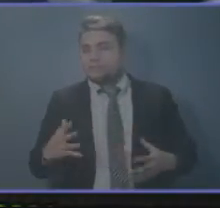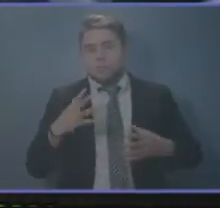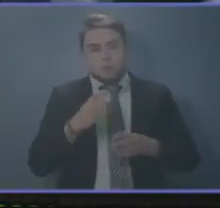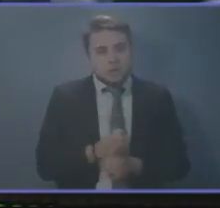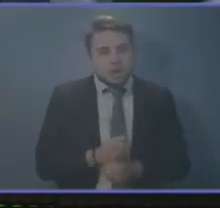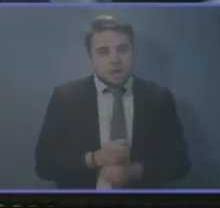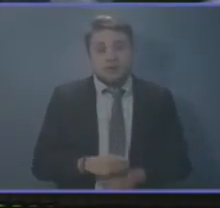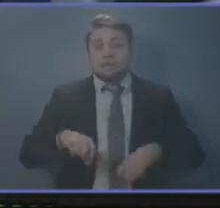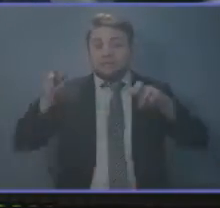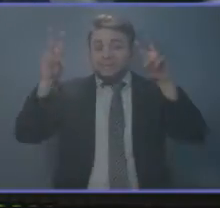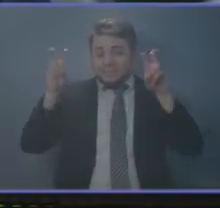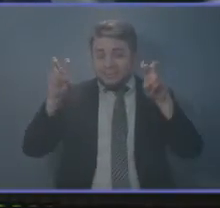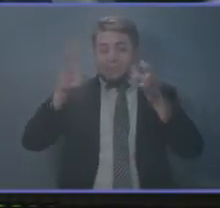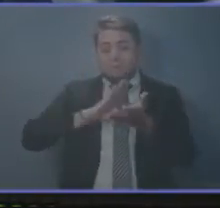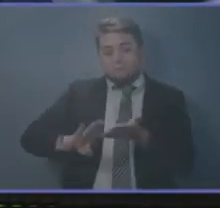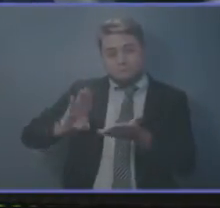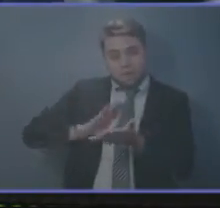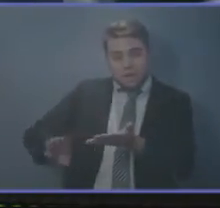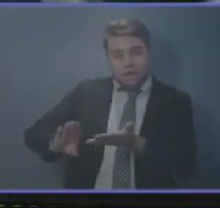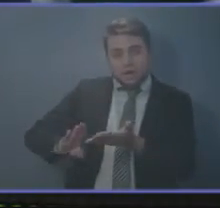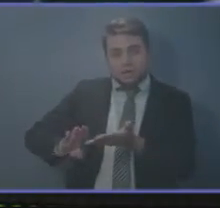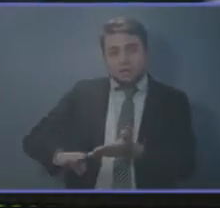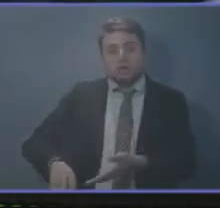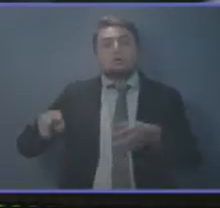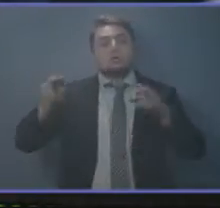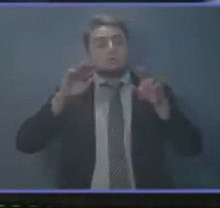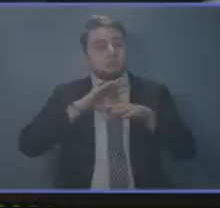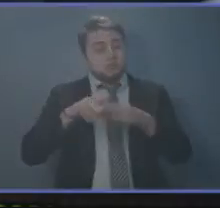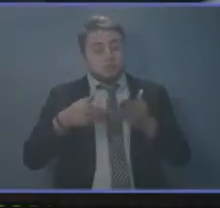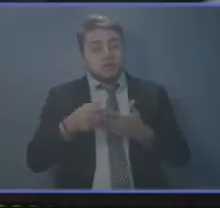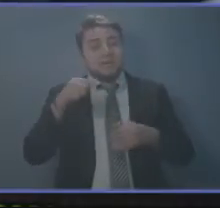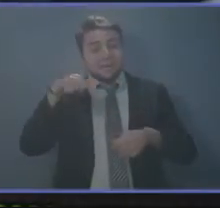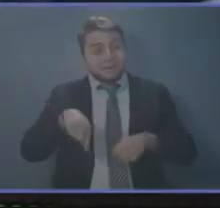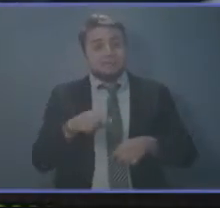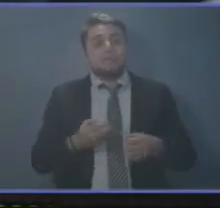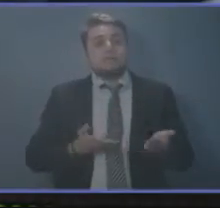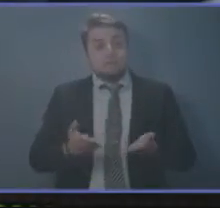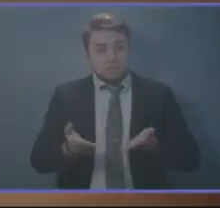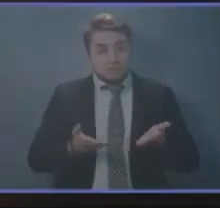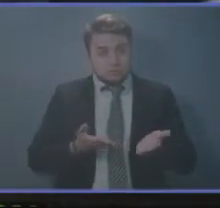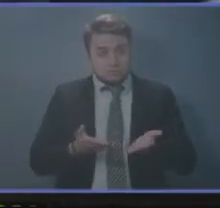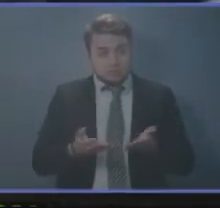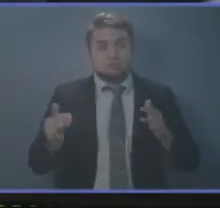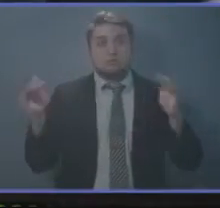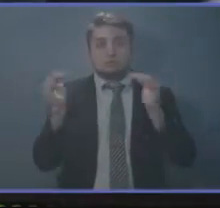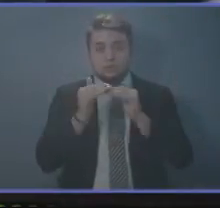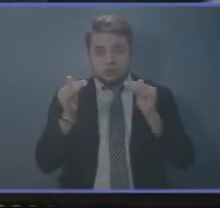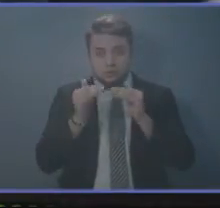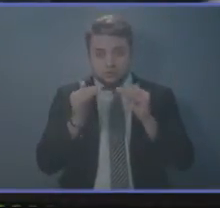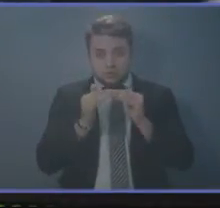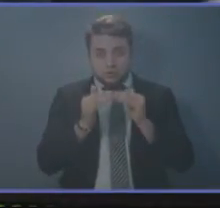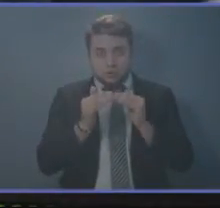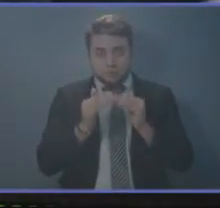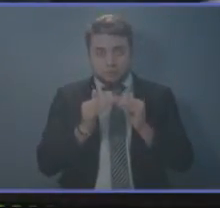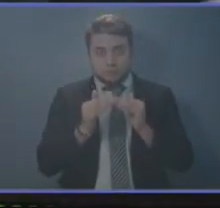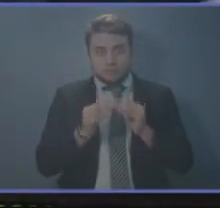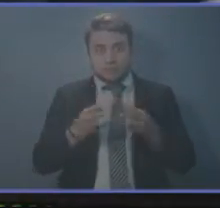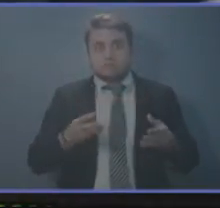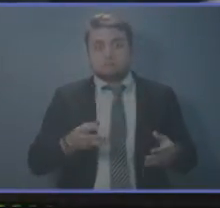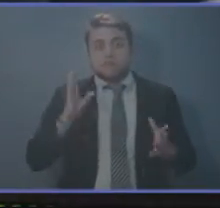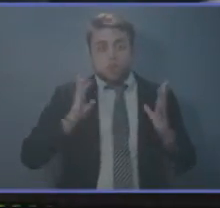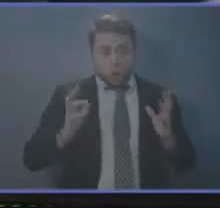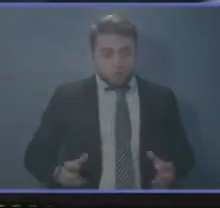tema incluso de las tarifas, pero este es un servicio concesionado por parte del Estado,